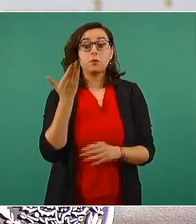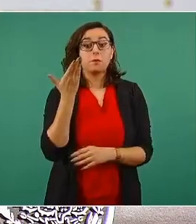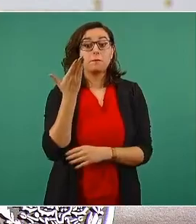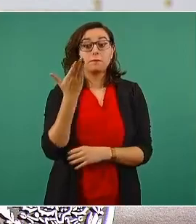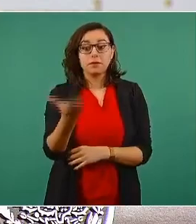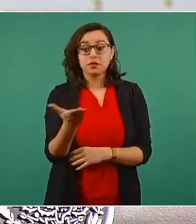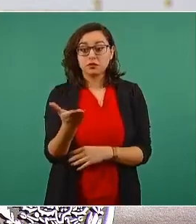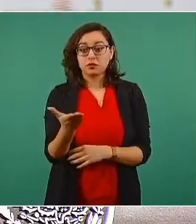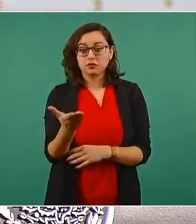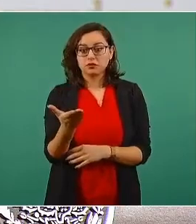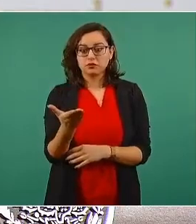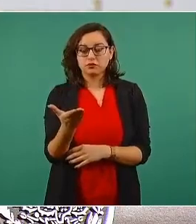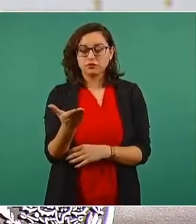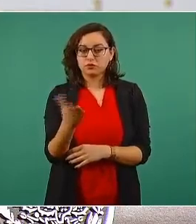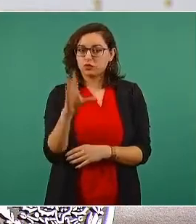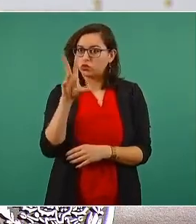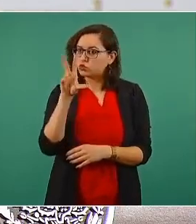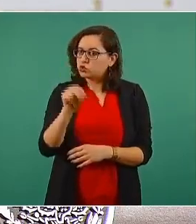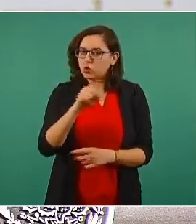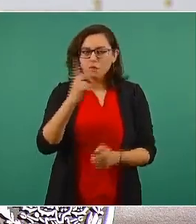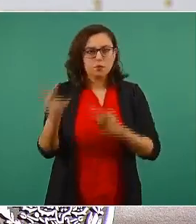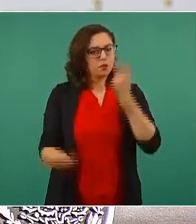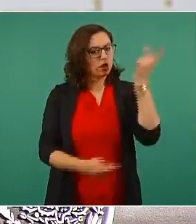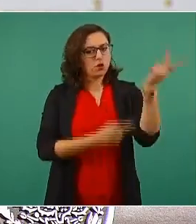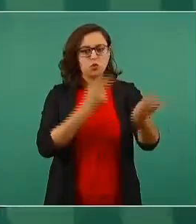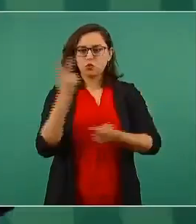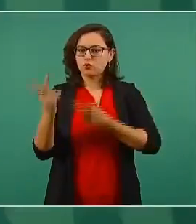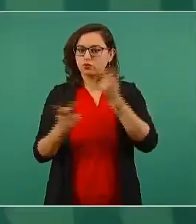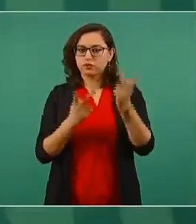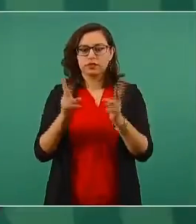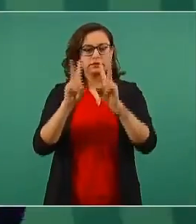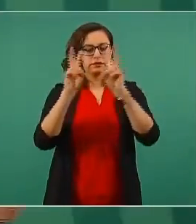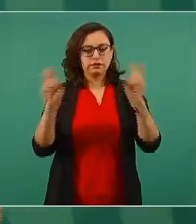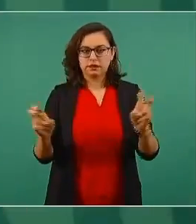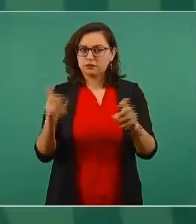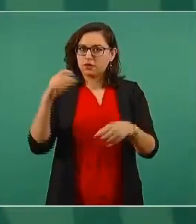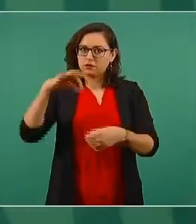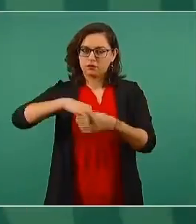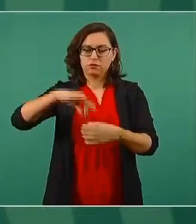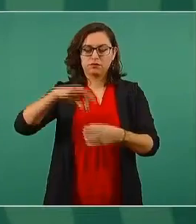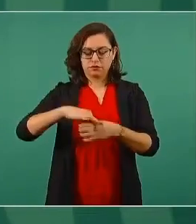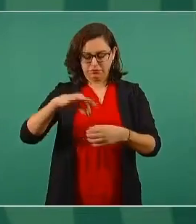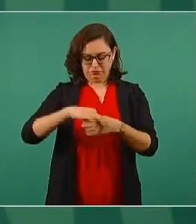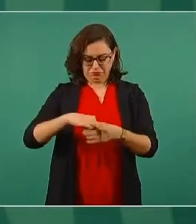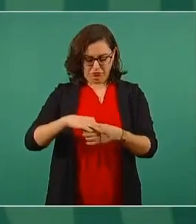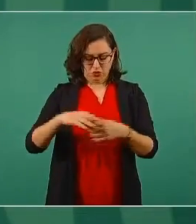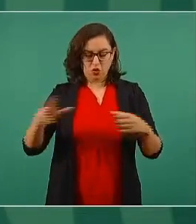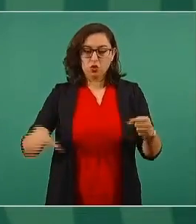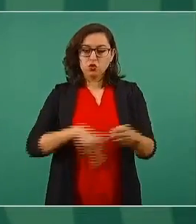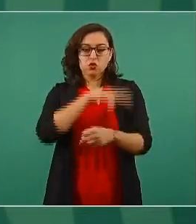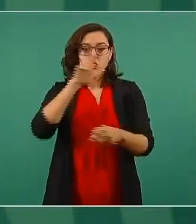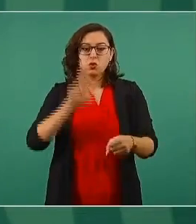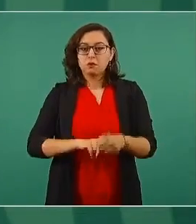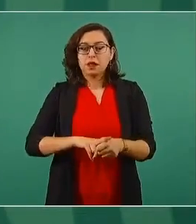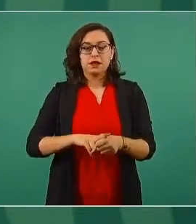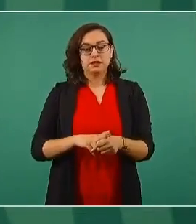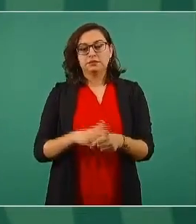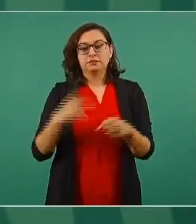porque como es natural, no es nada extraordinario, no es nada